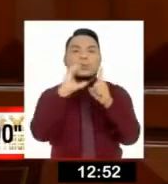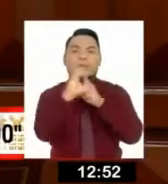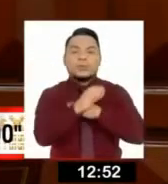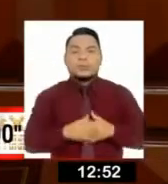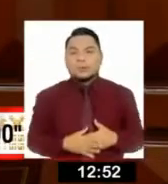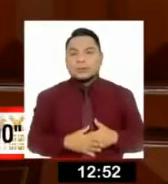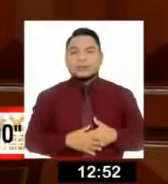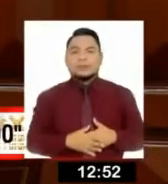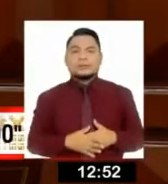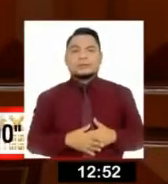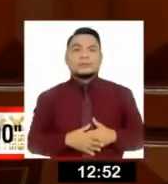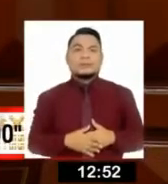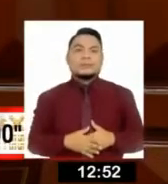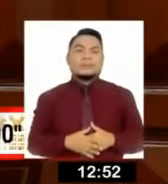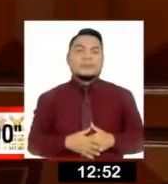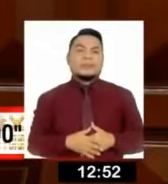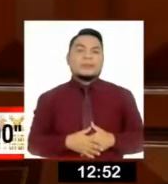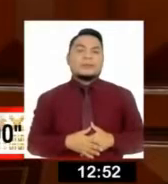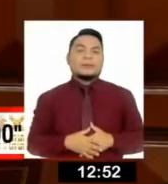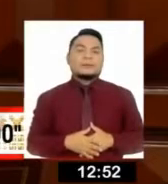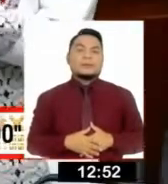país